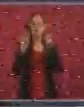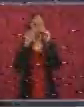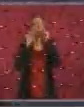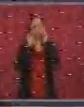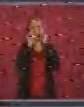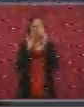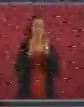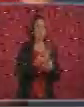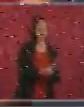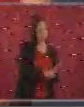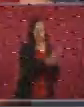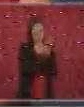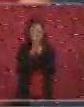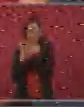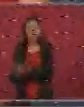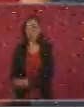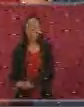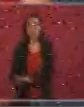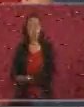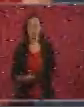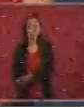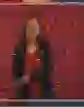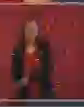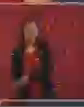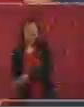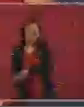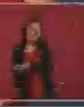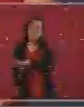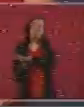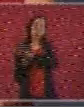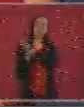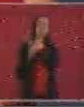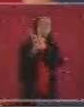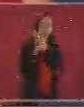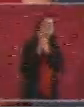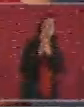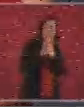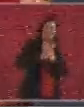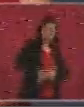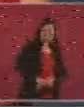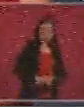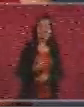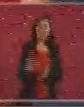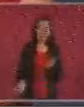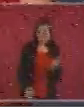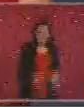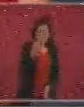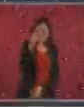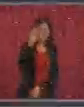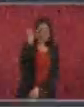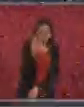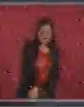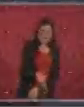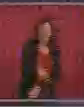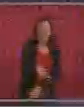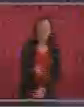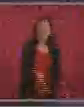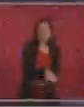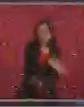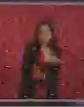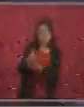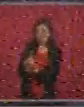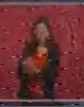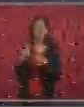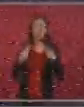que conformó el PRI en su origen y que le sirvieron, pues él quiere también tenerlo y por eso, bueno, pues